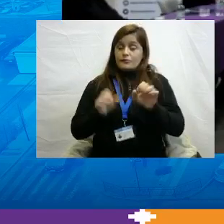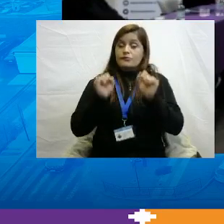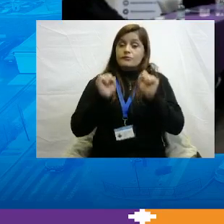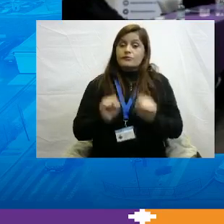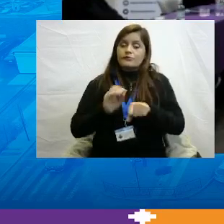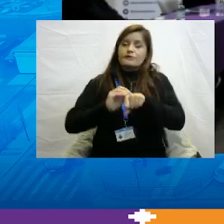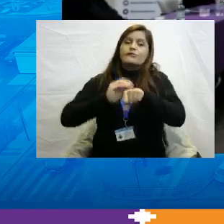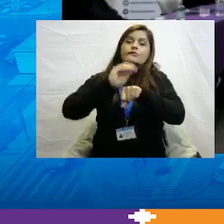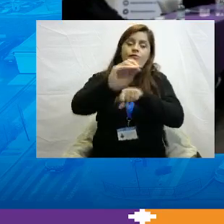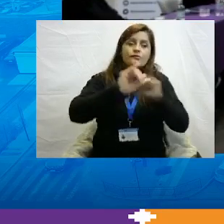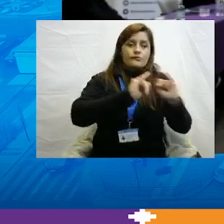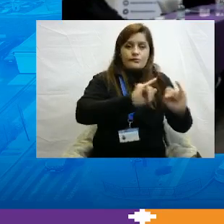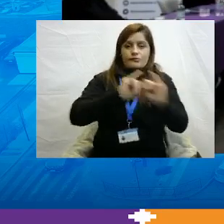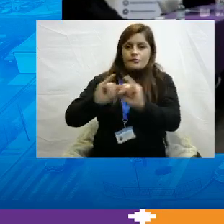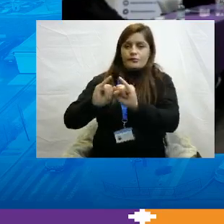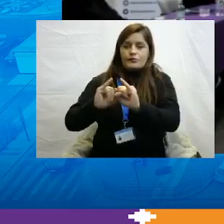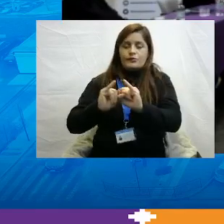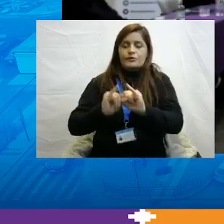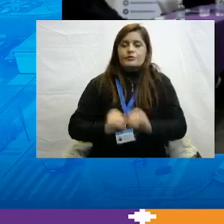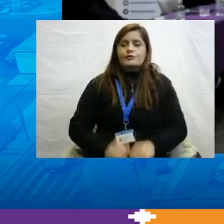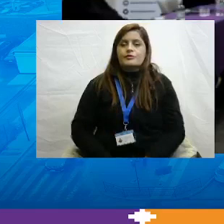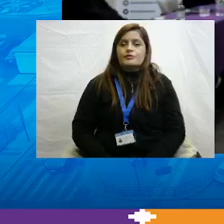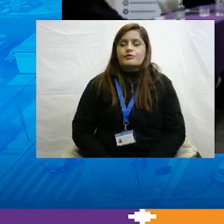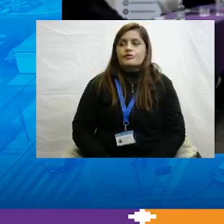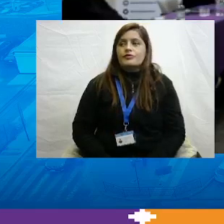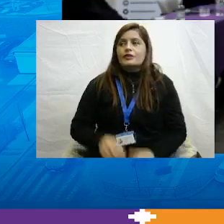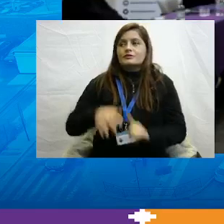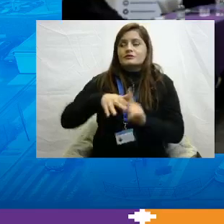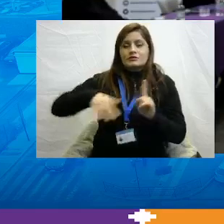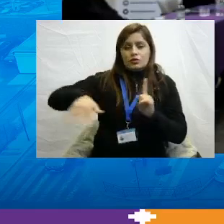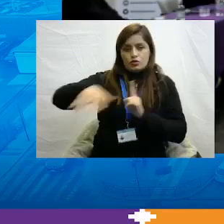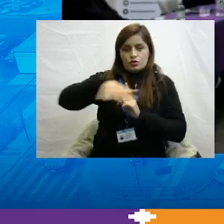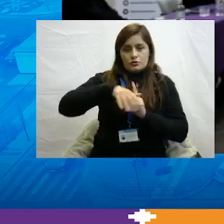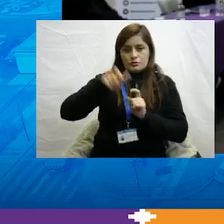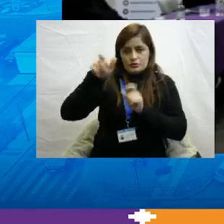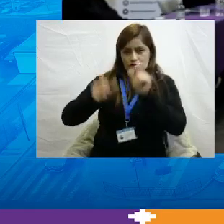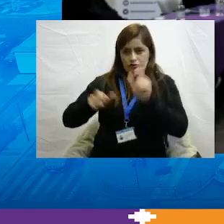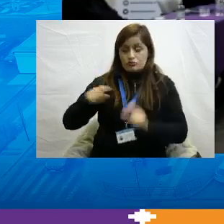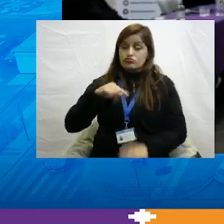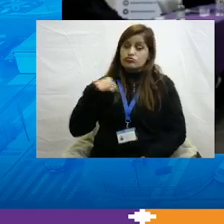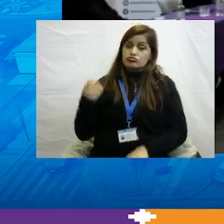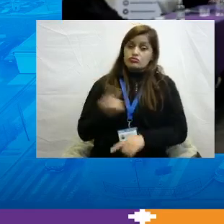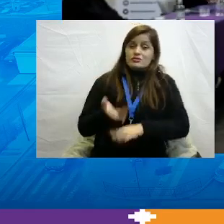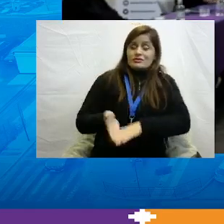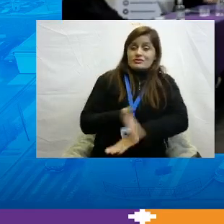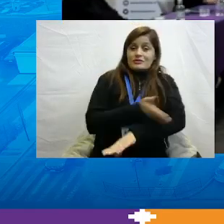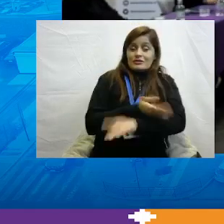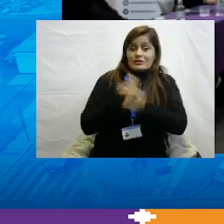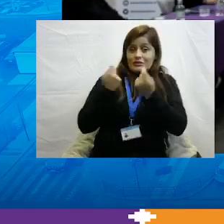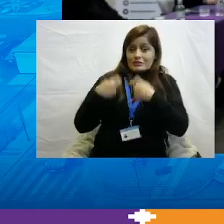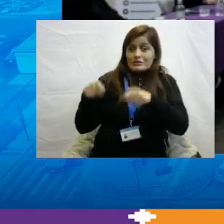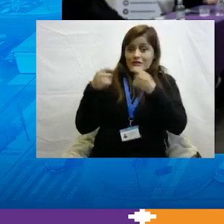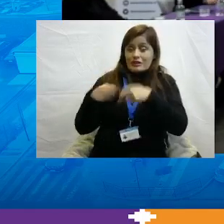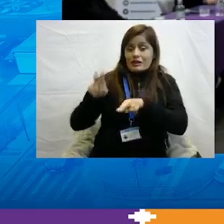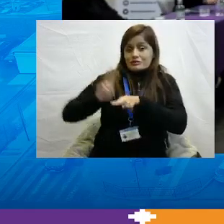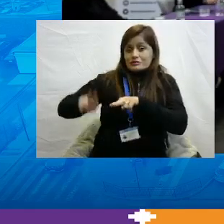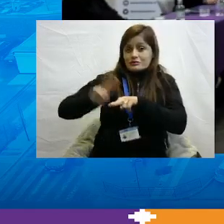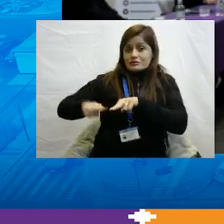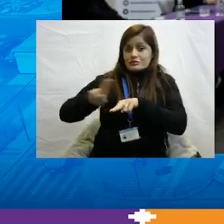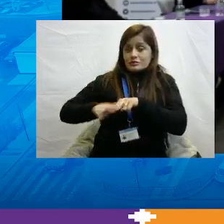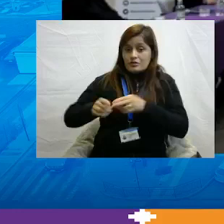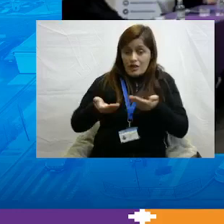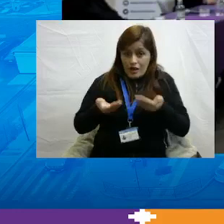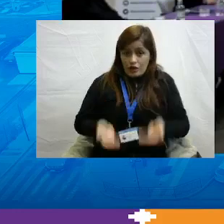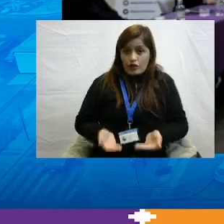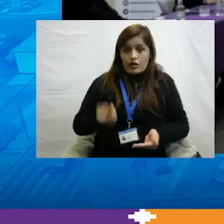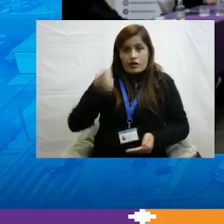alcaldesa, y al honorable consejo de la situación que está viviendo este caballero. Nosotros habíamos tratado de pasarlo hartas veces, pero ahora